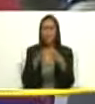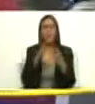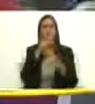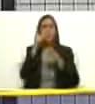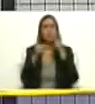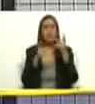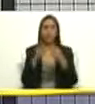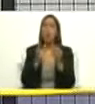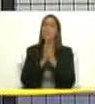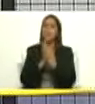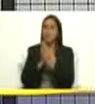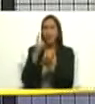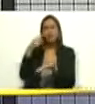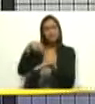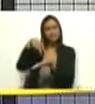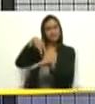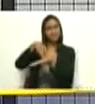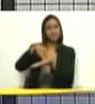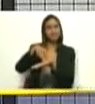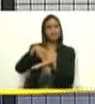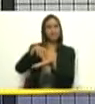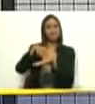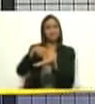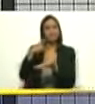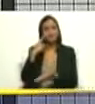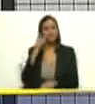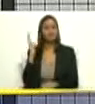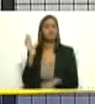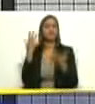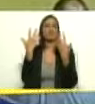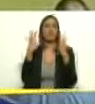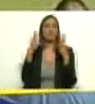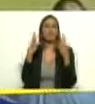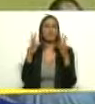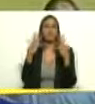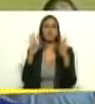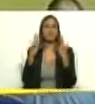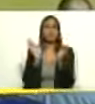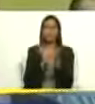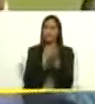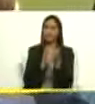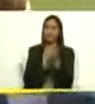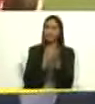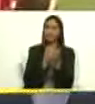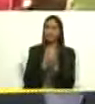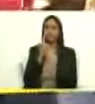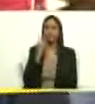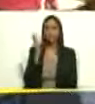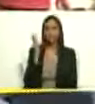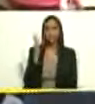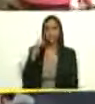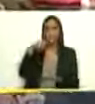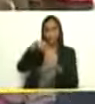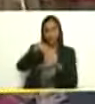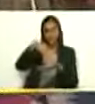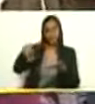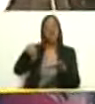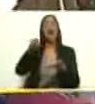Consejo Político vale para darle un aplauso parado al Consejo Político Fernando Soto rojas